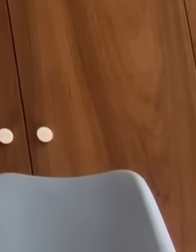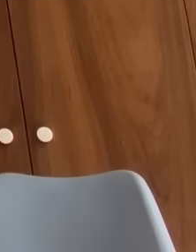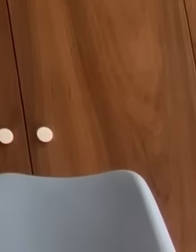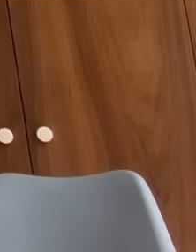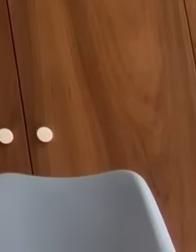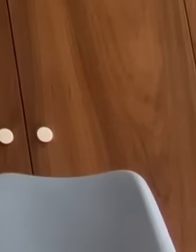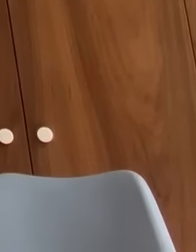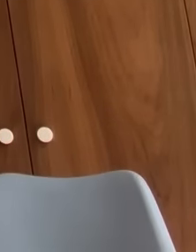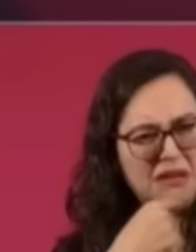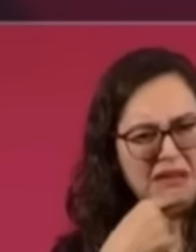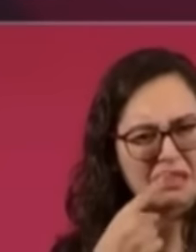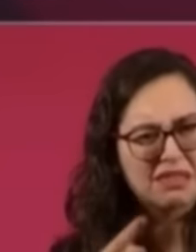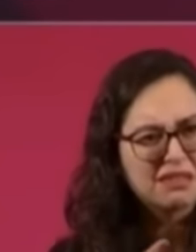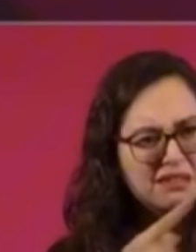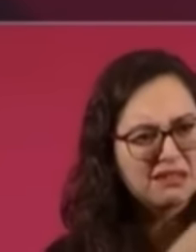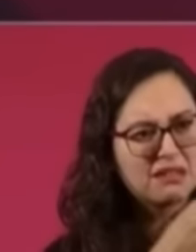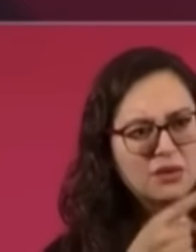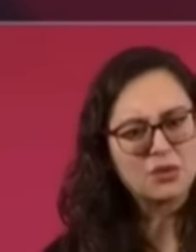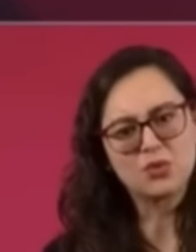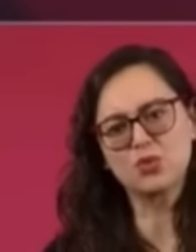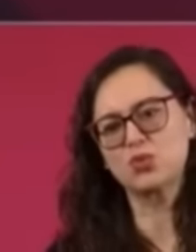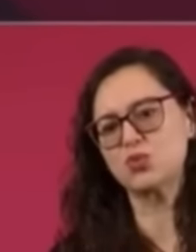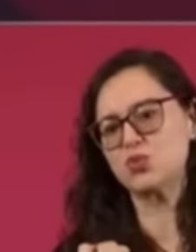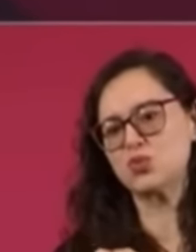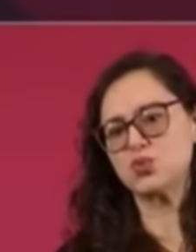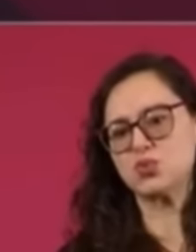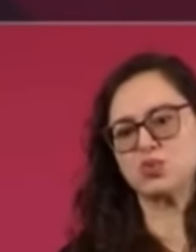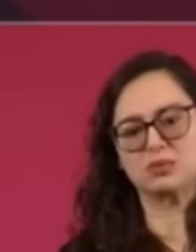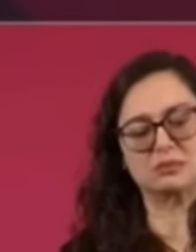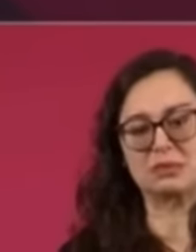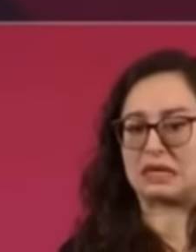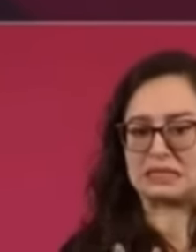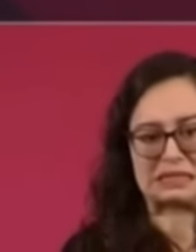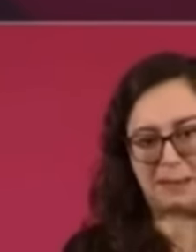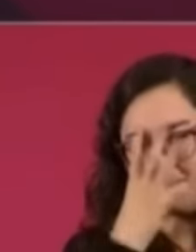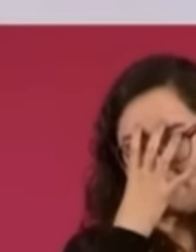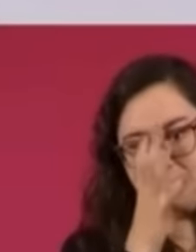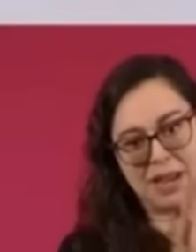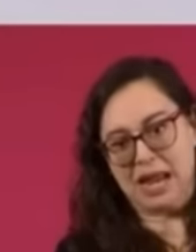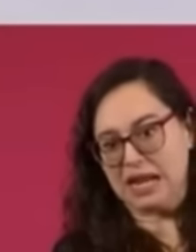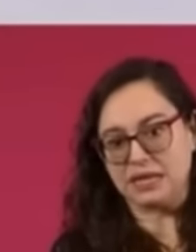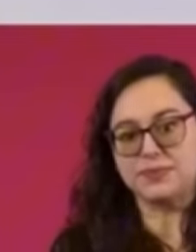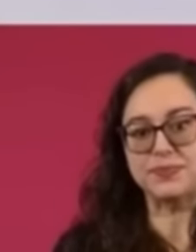Claudia Carlota Sheinbaum primero. Dan pena ajena.